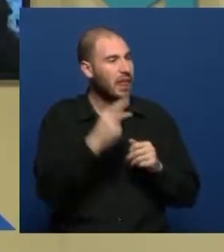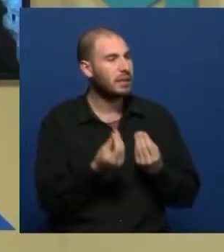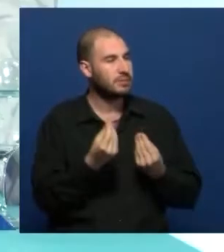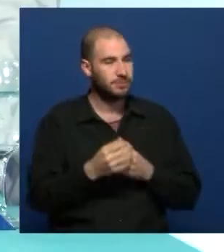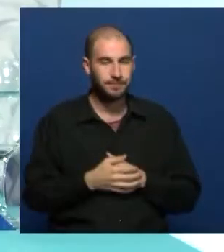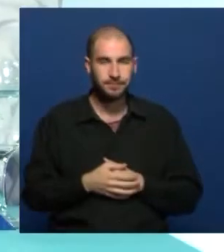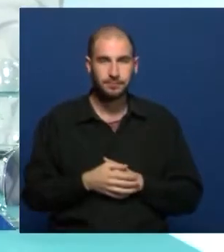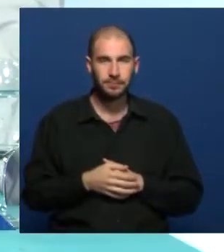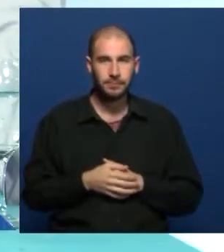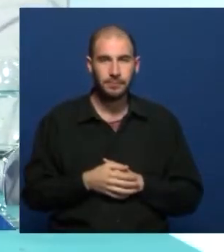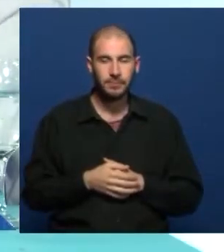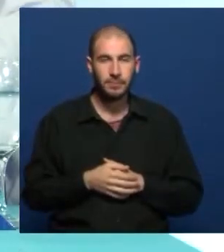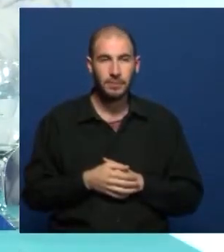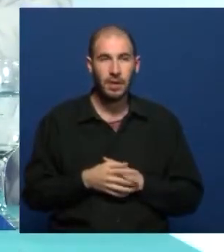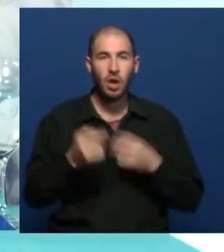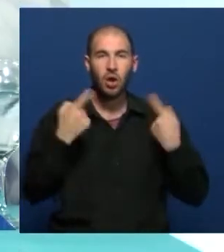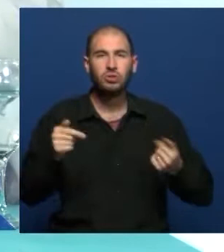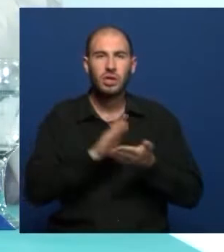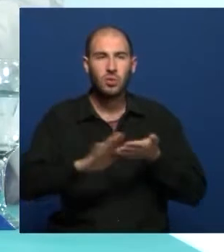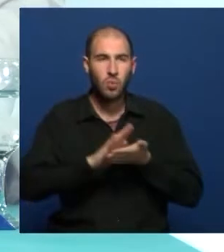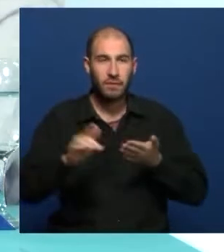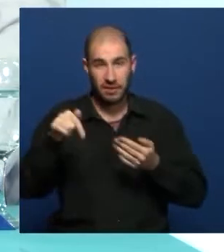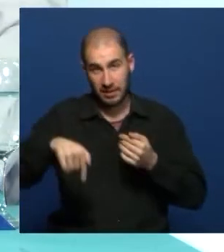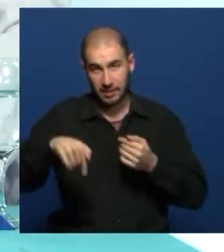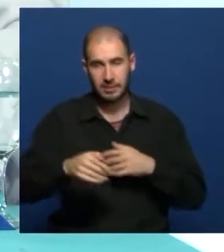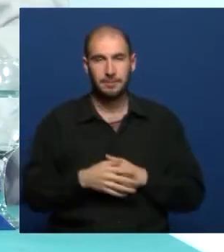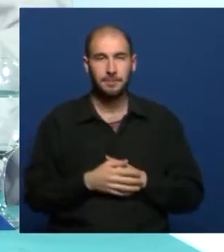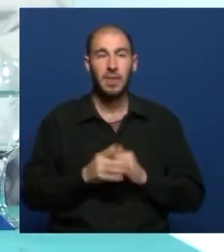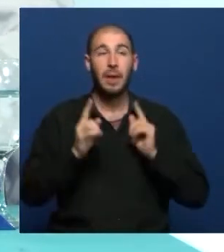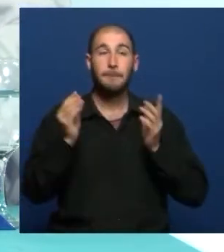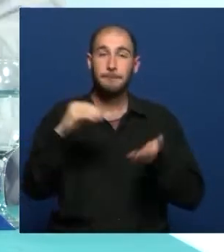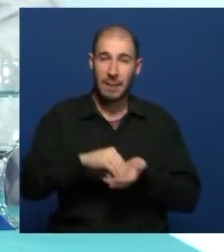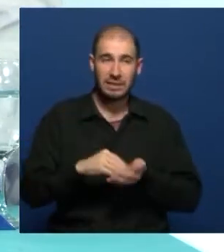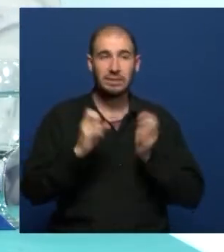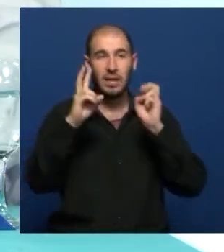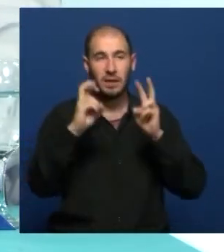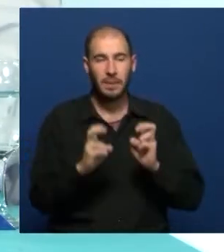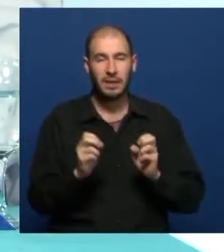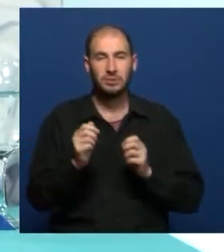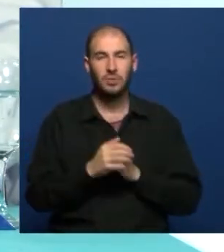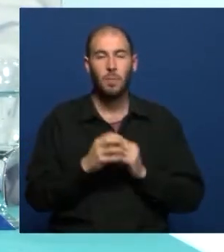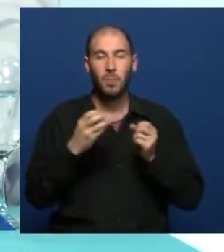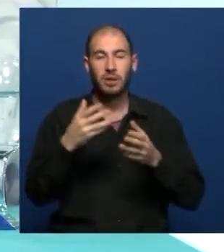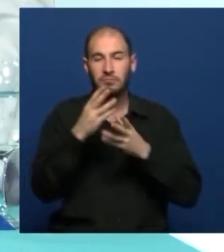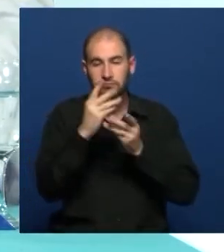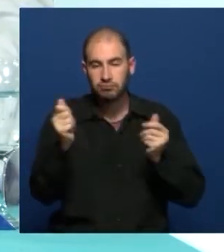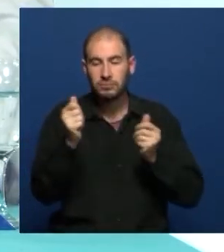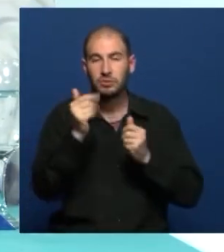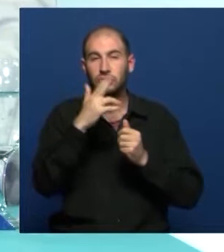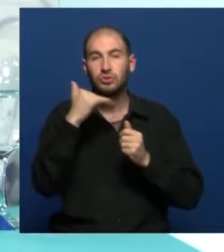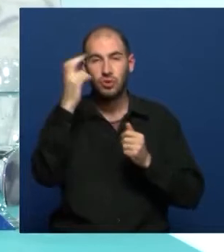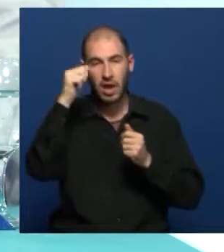liberal bien como elementos nuevos está este y también está la investigación de la causa por la desaparición de johana